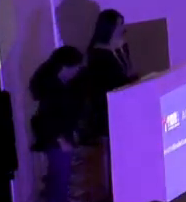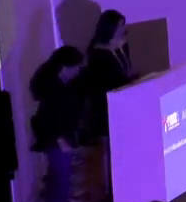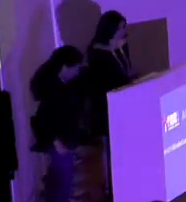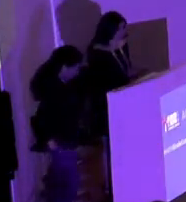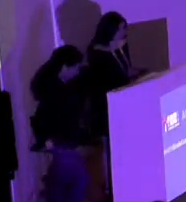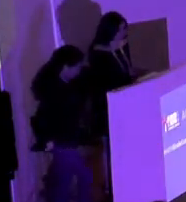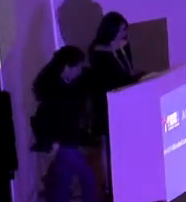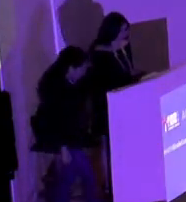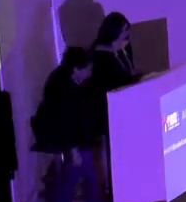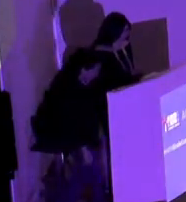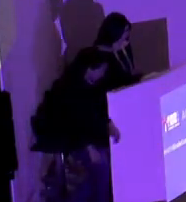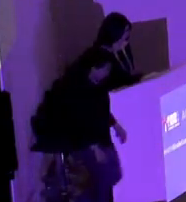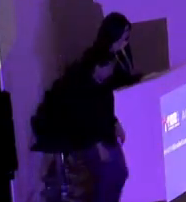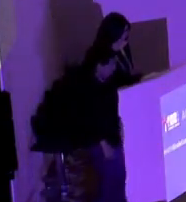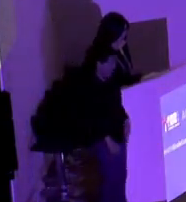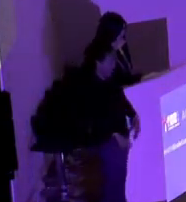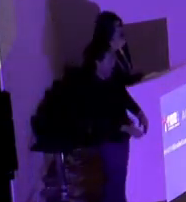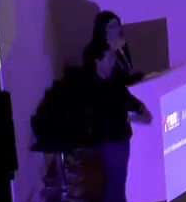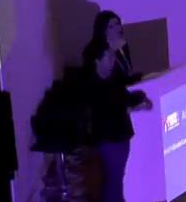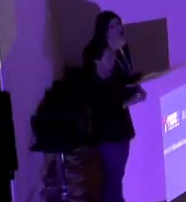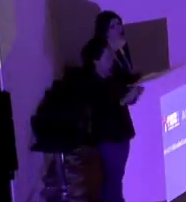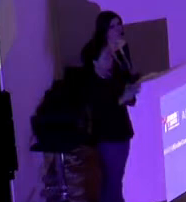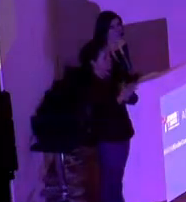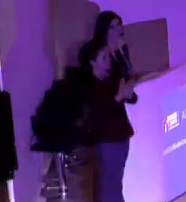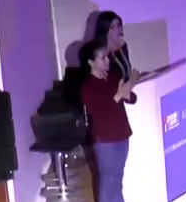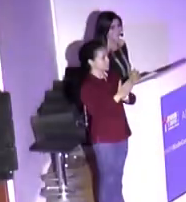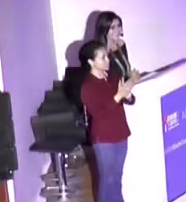Las voces de los excombatientes.